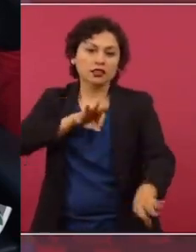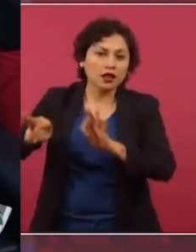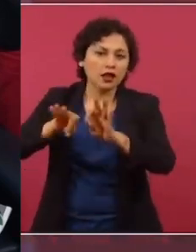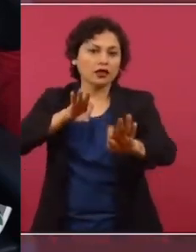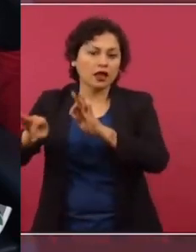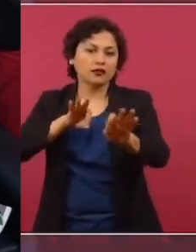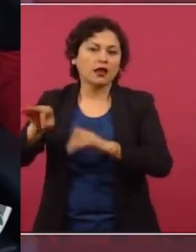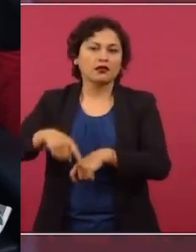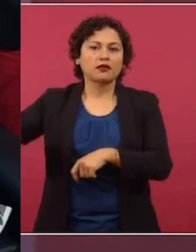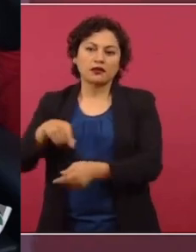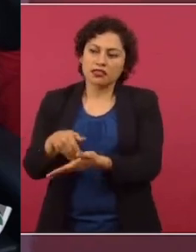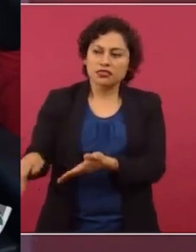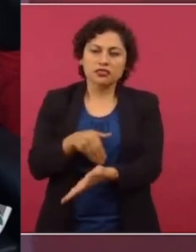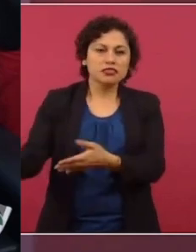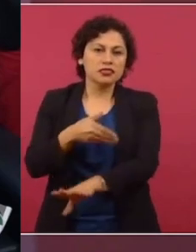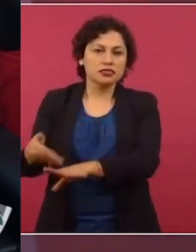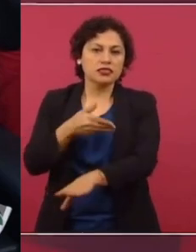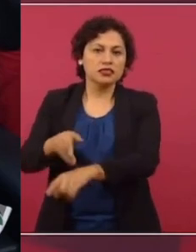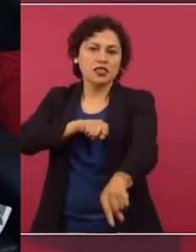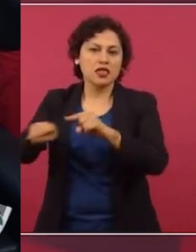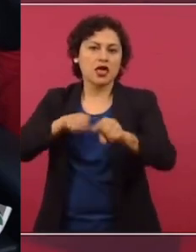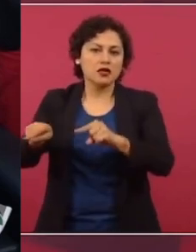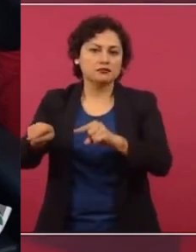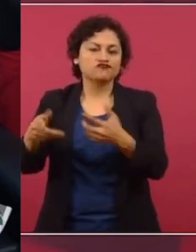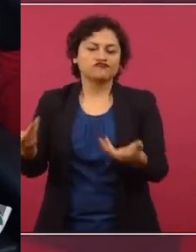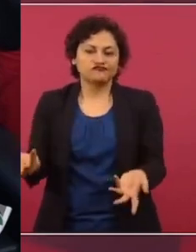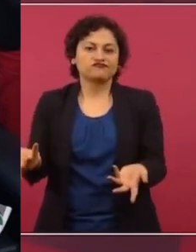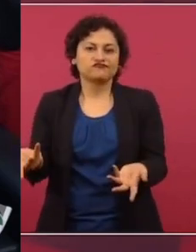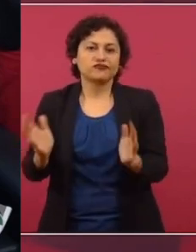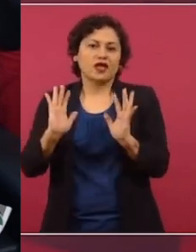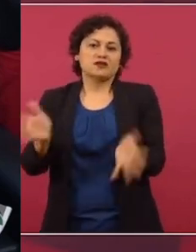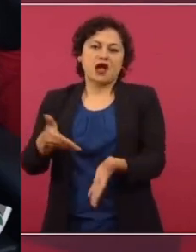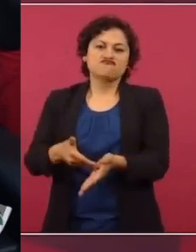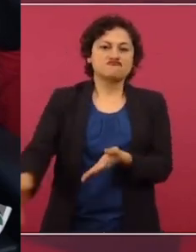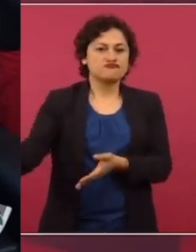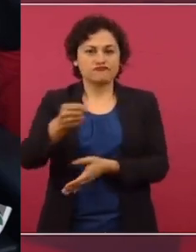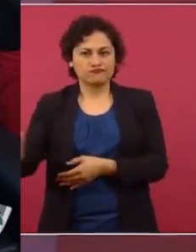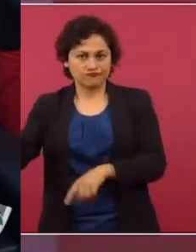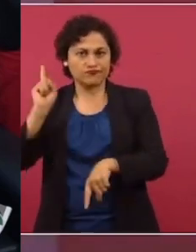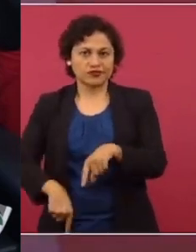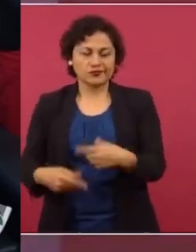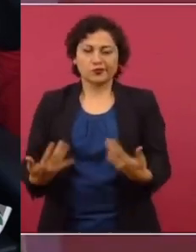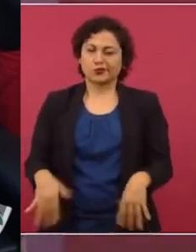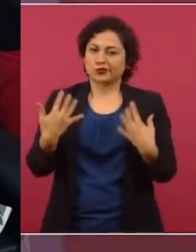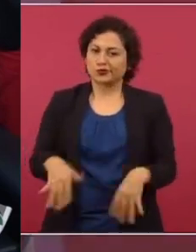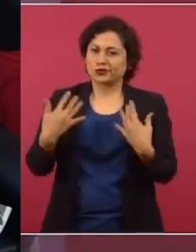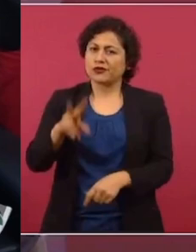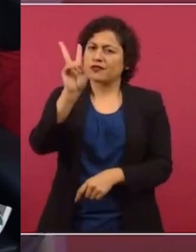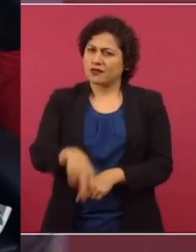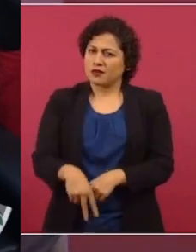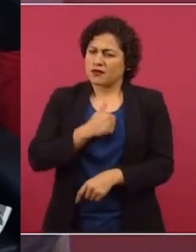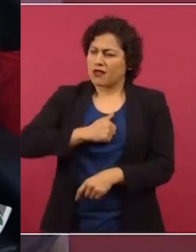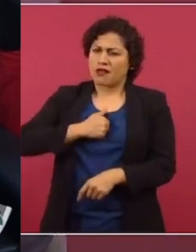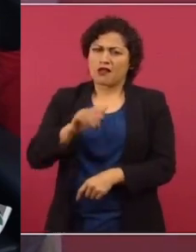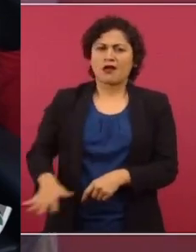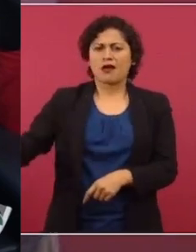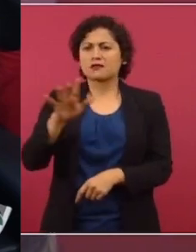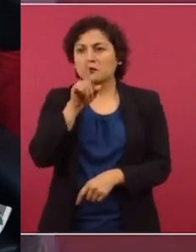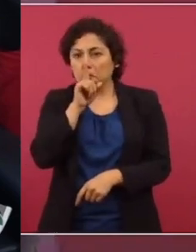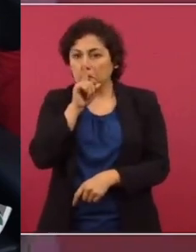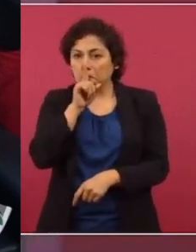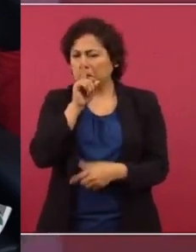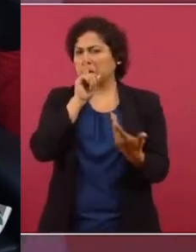hostigarlo y a quererlo destituir, hasta que por fin lo lograron. Y es muy lamentable el silencio cómplice